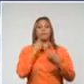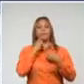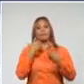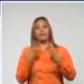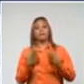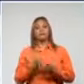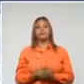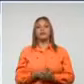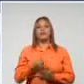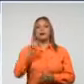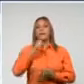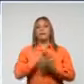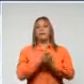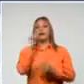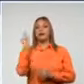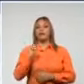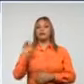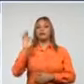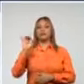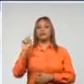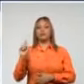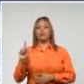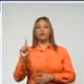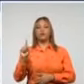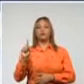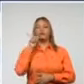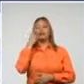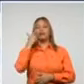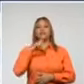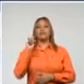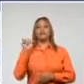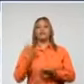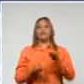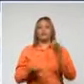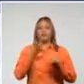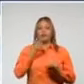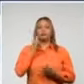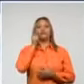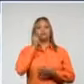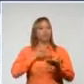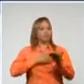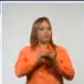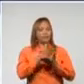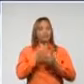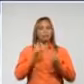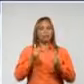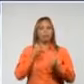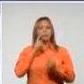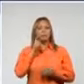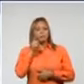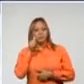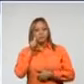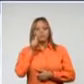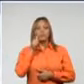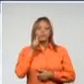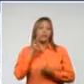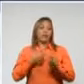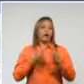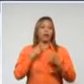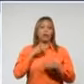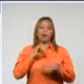Mayabeque 81, Cienfuegos, que mantiene una buena vigilancia a pesar de no tener